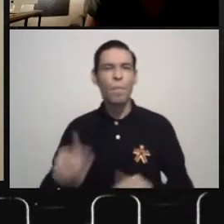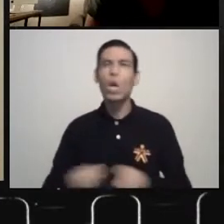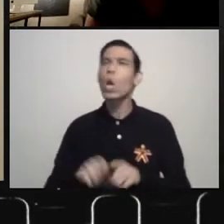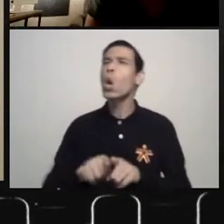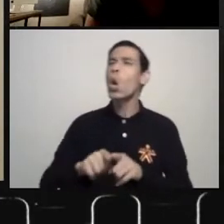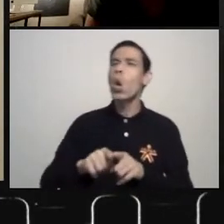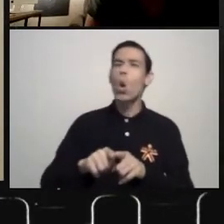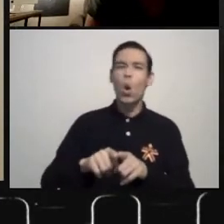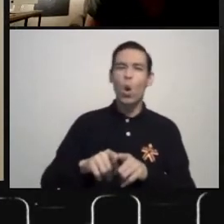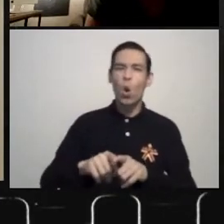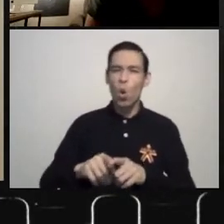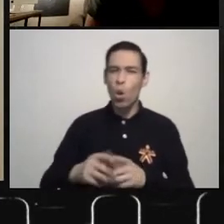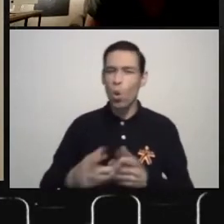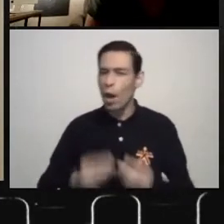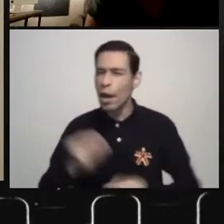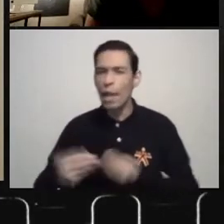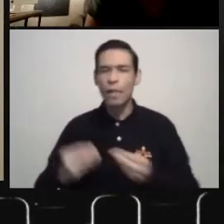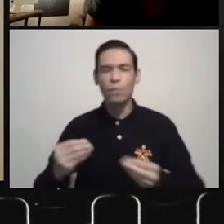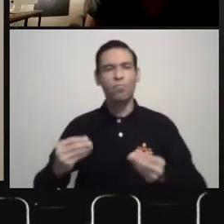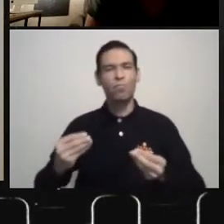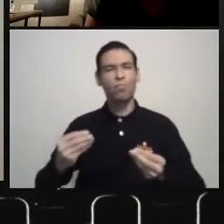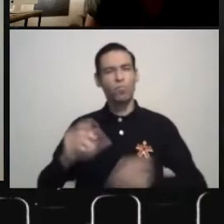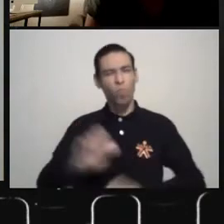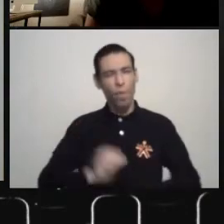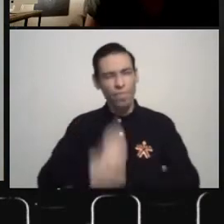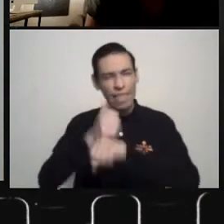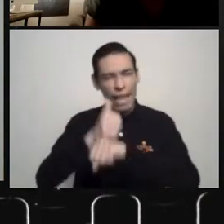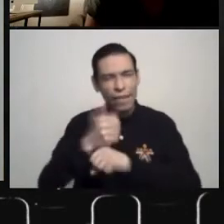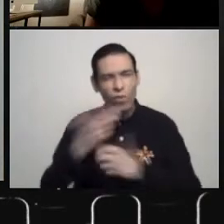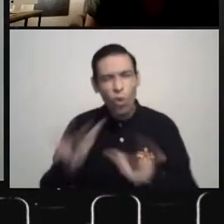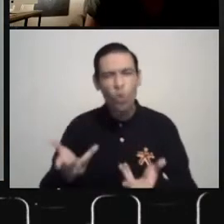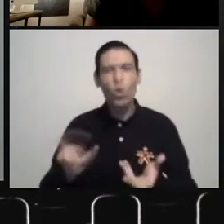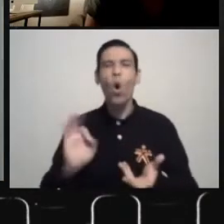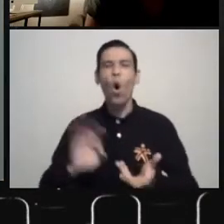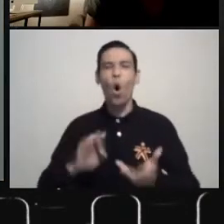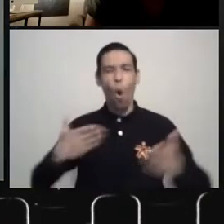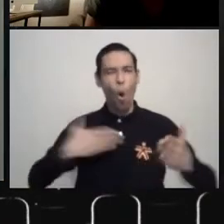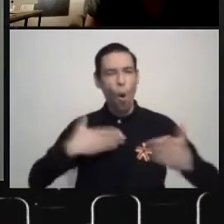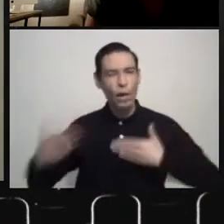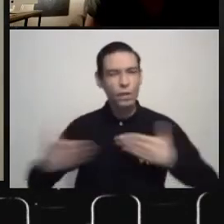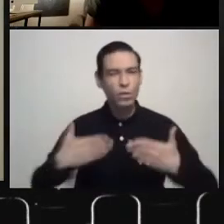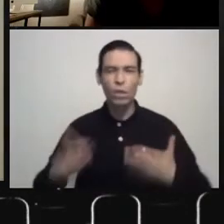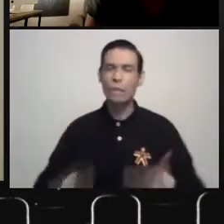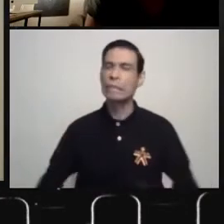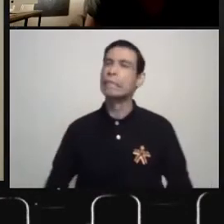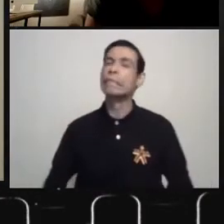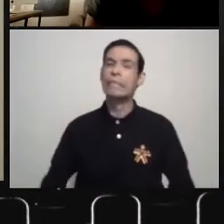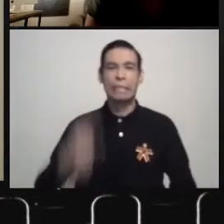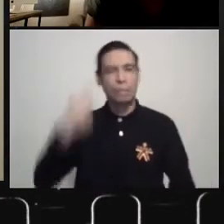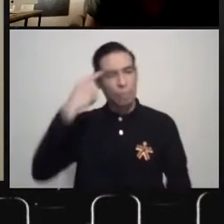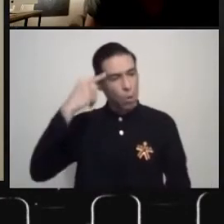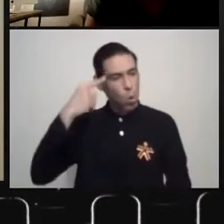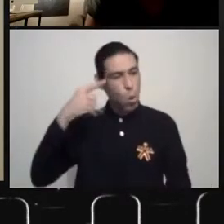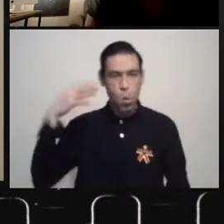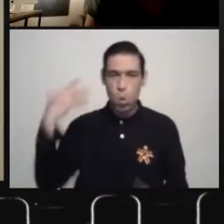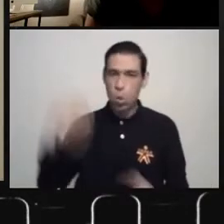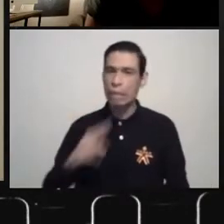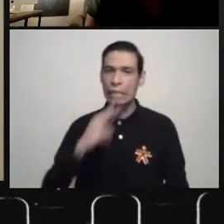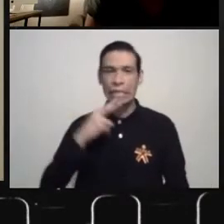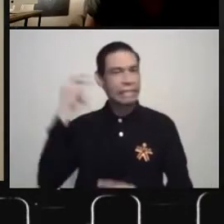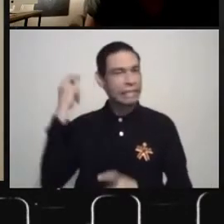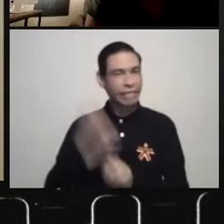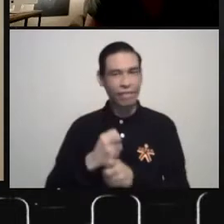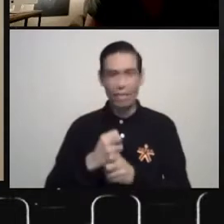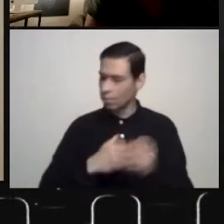tu papel como actor Cristian, que tú digas, o sea, si saqué esta adelante, seguro puedo con lo que sea. No